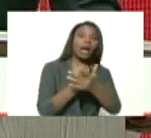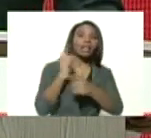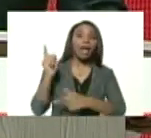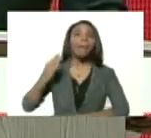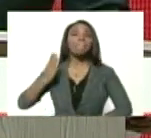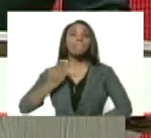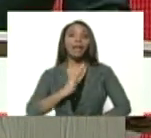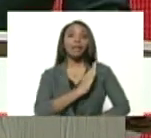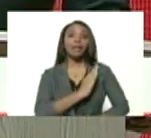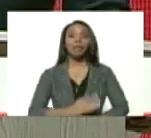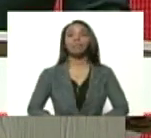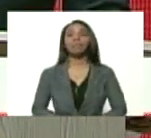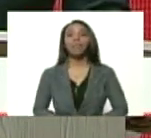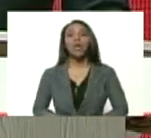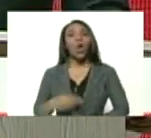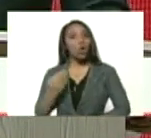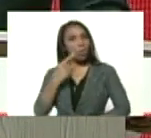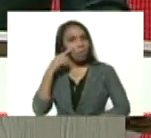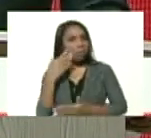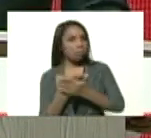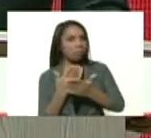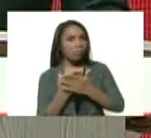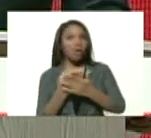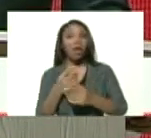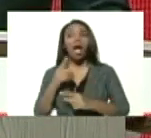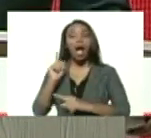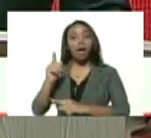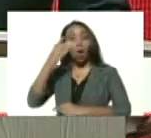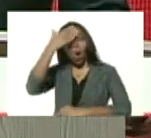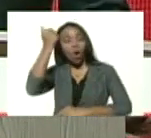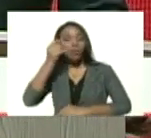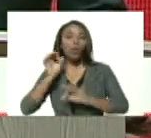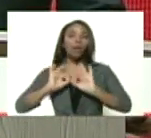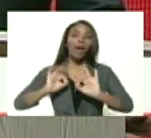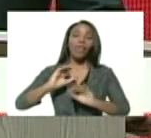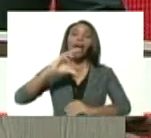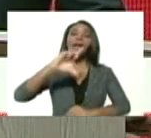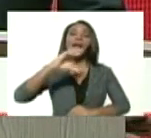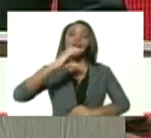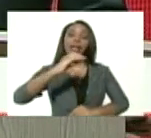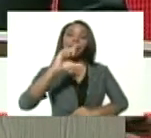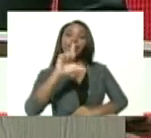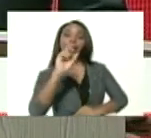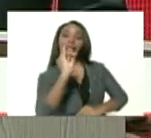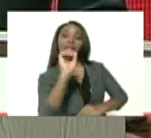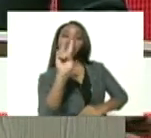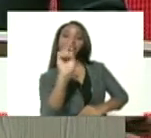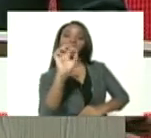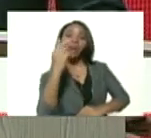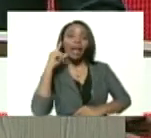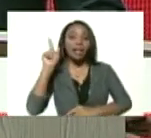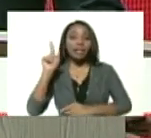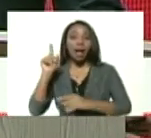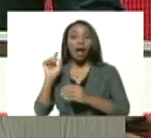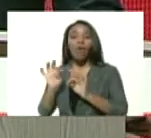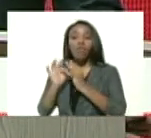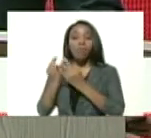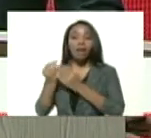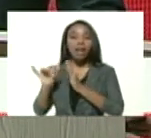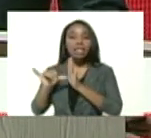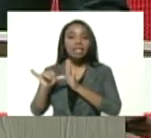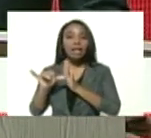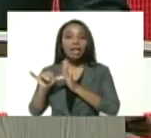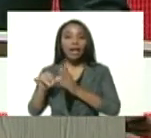Barranquilla. No olvidemos que Cliver Alcalá está casado con una familiar cercana de